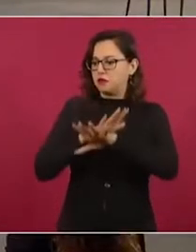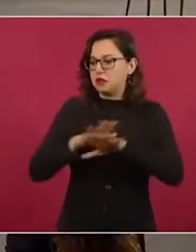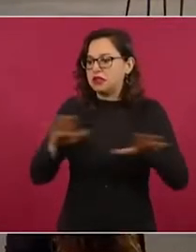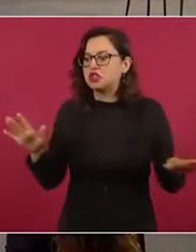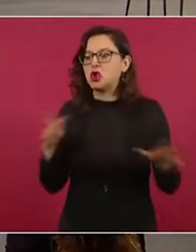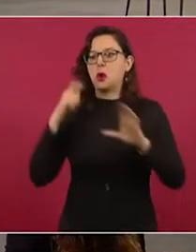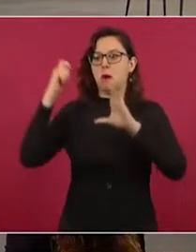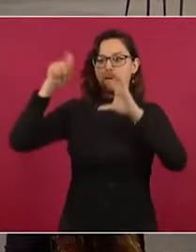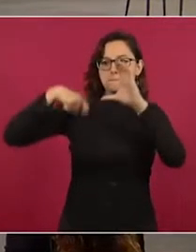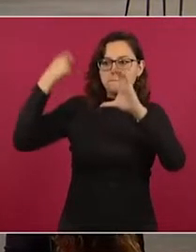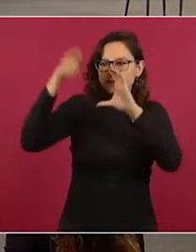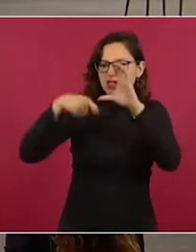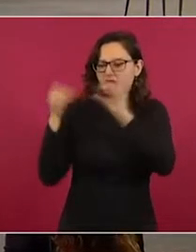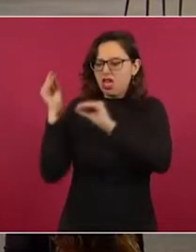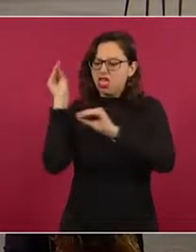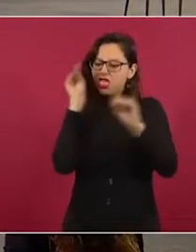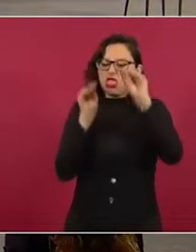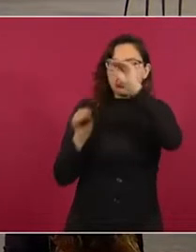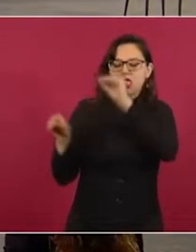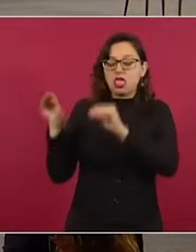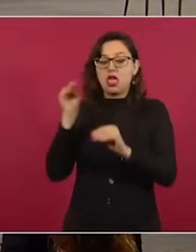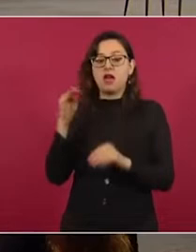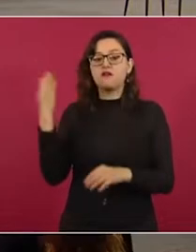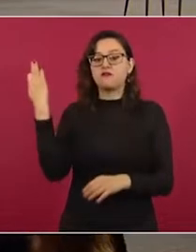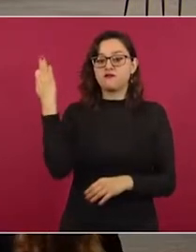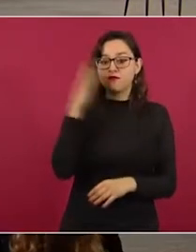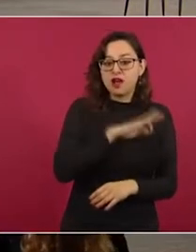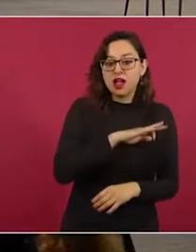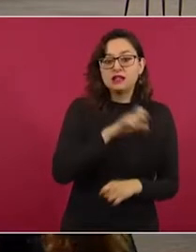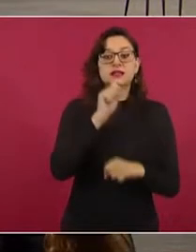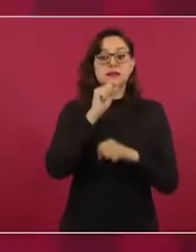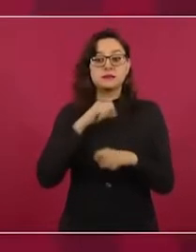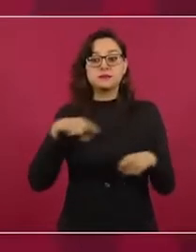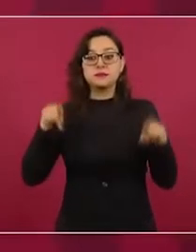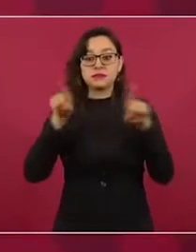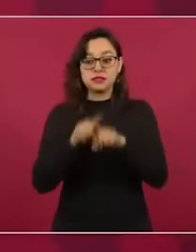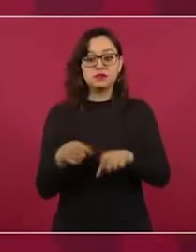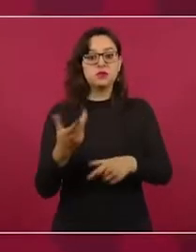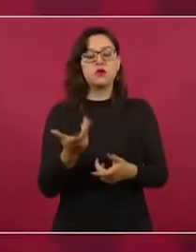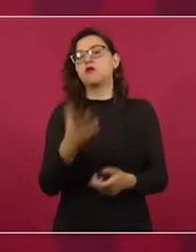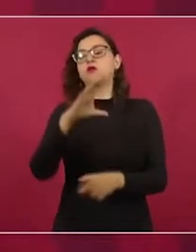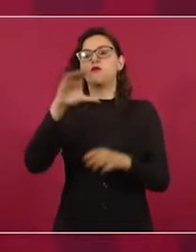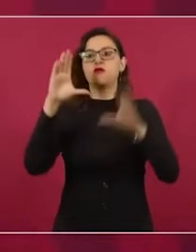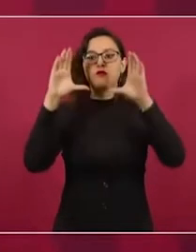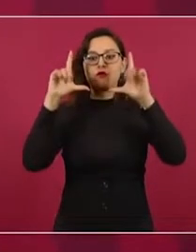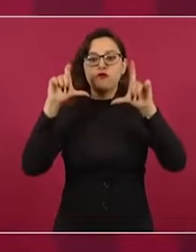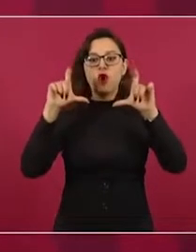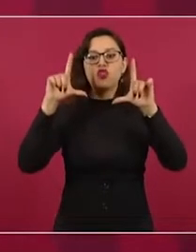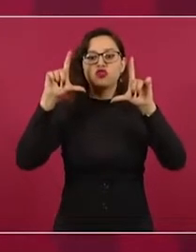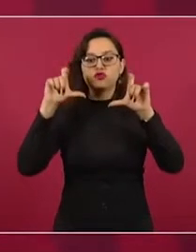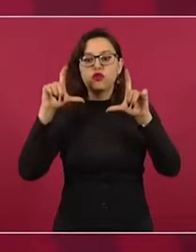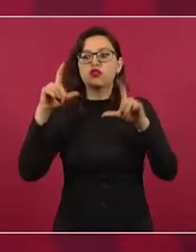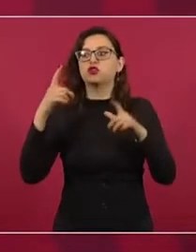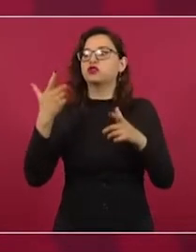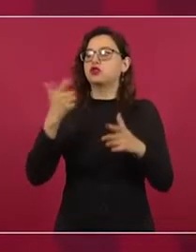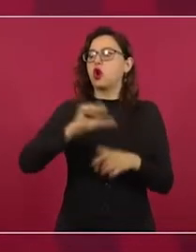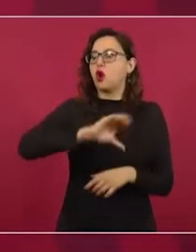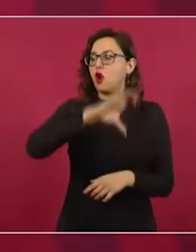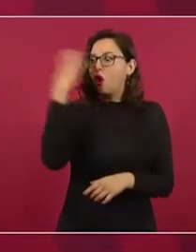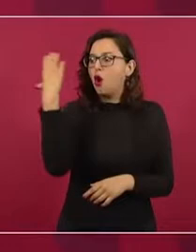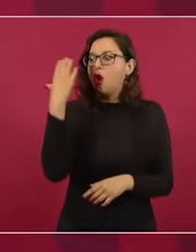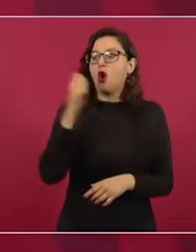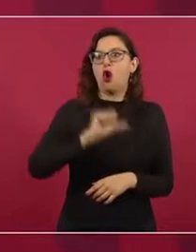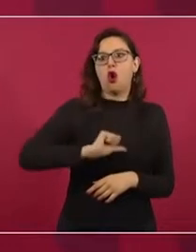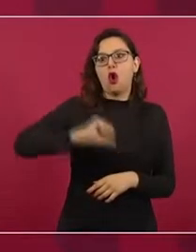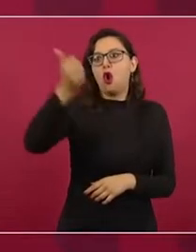Maya. Han utilizado fotos de maderas de selvas de otros países. Muestran jaguares atropellados